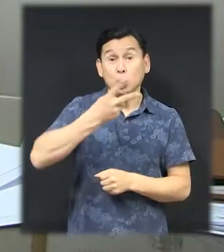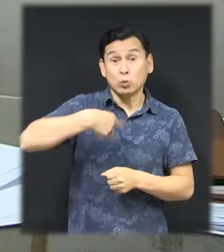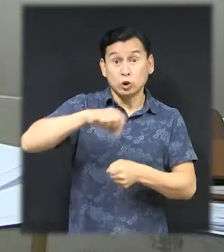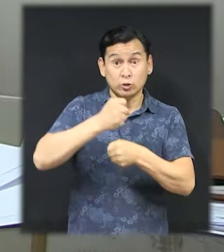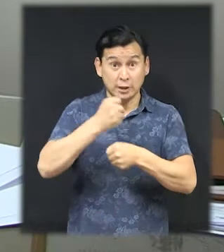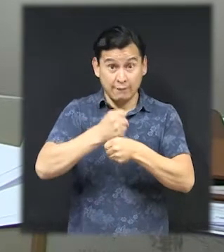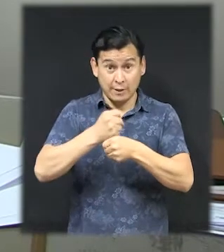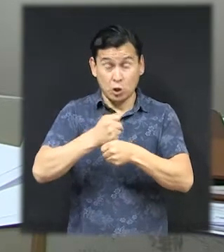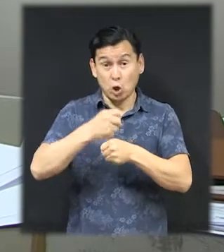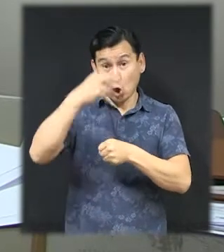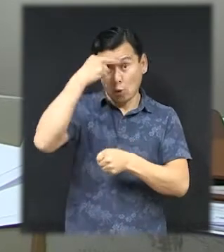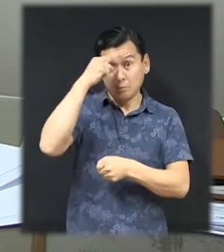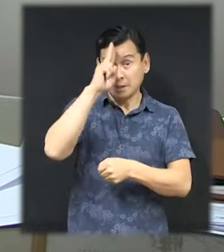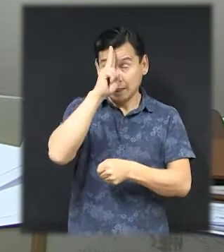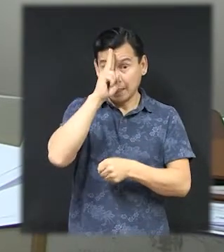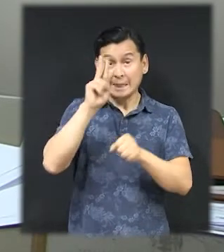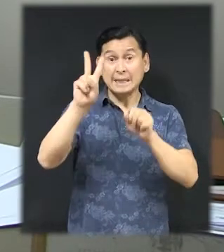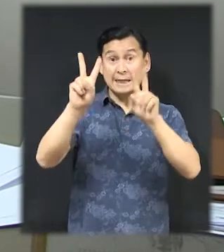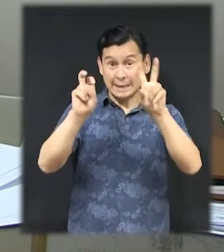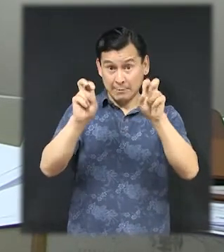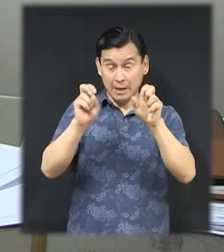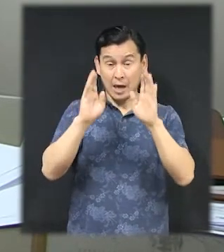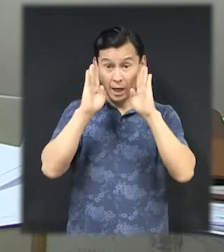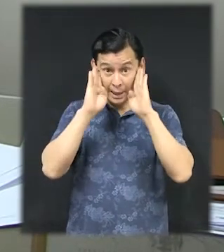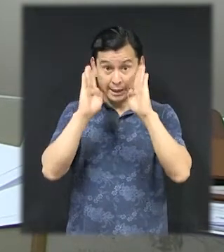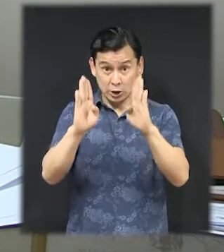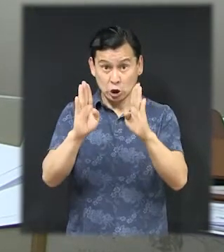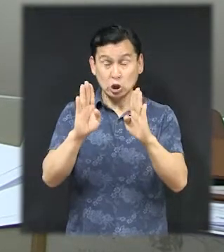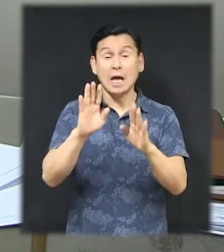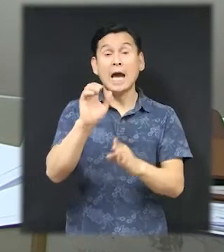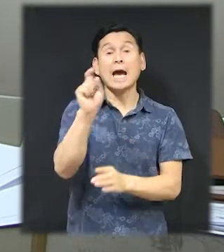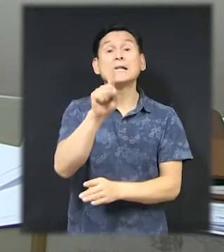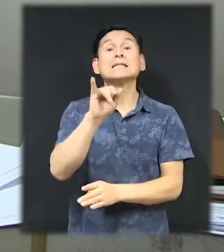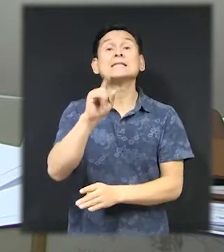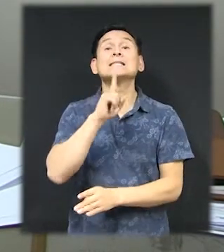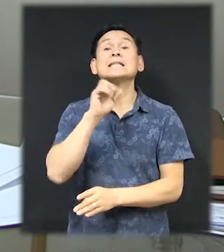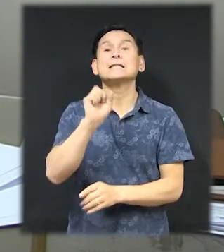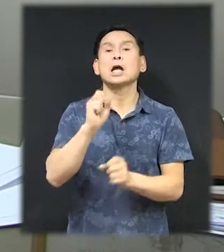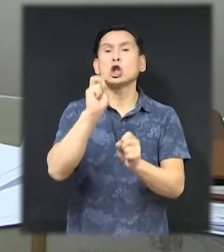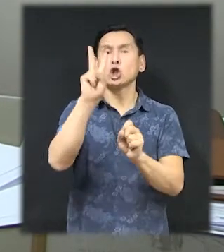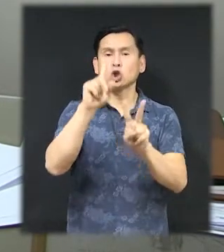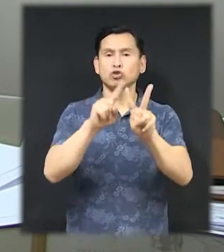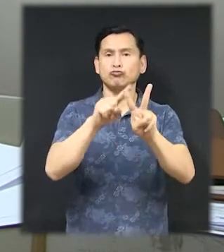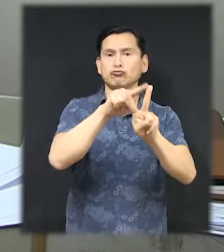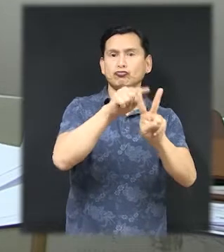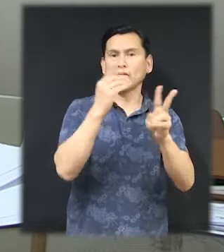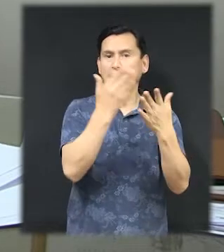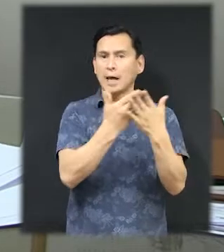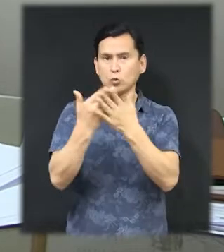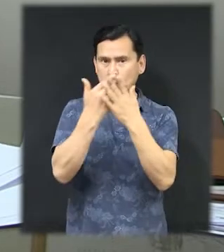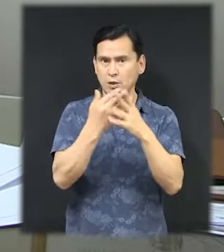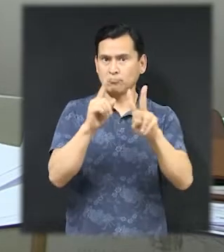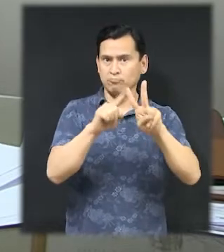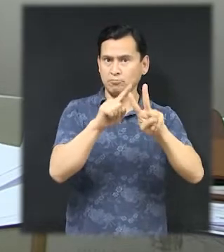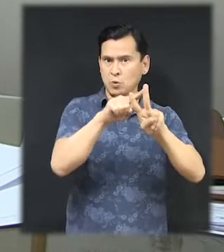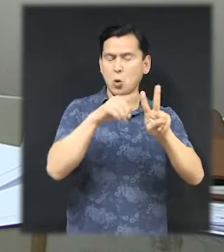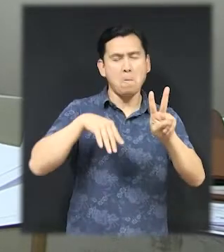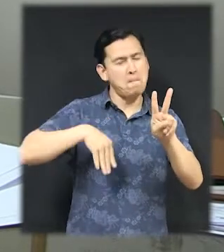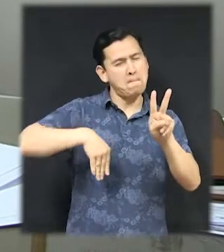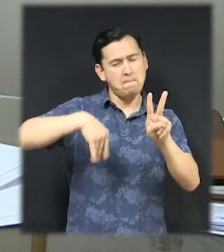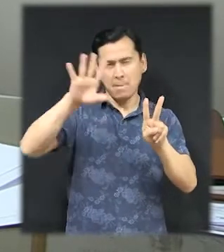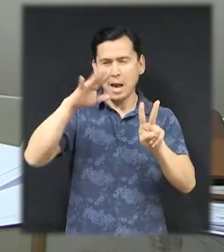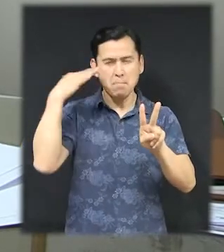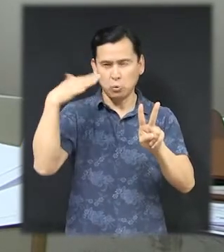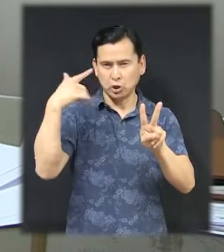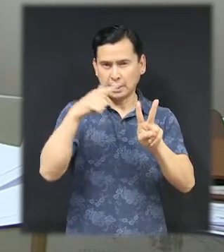Nuestro quehacer hospitalario, desde el punto de vista de la gestión asistencial, se abre en dos flancos de análisis, que son los